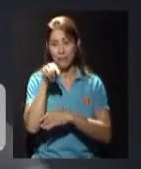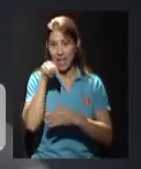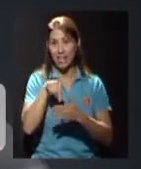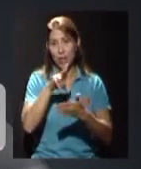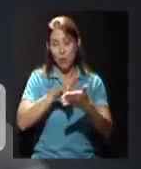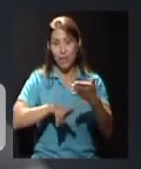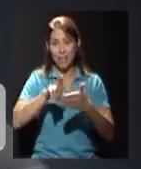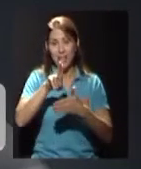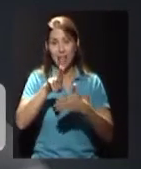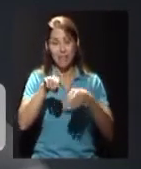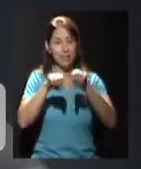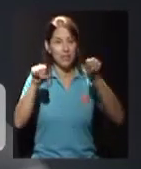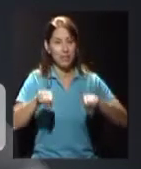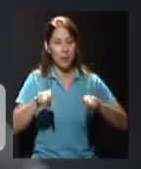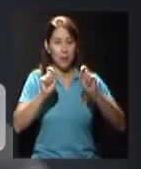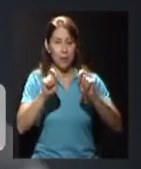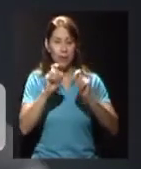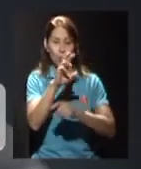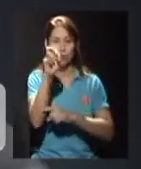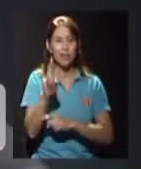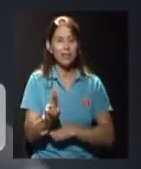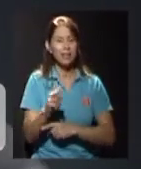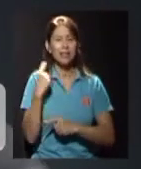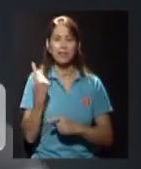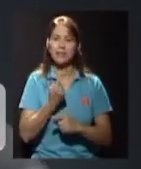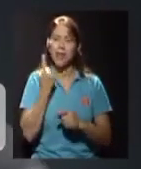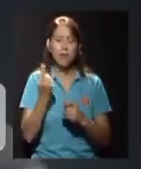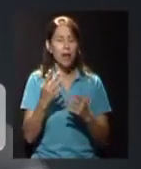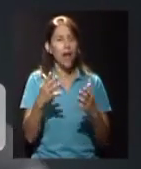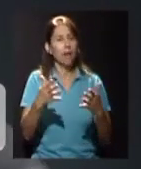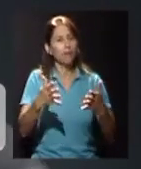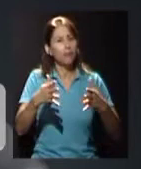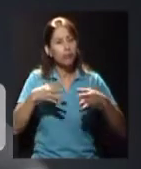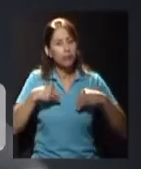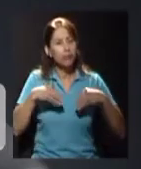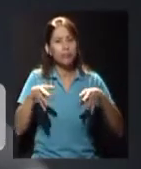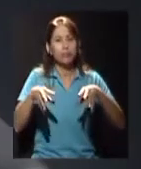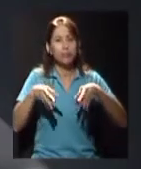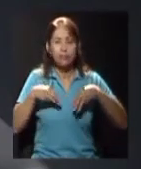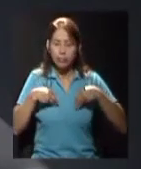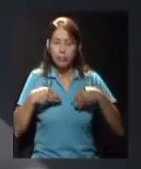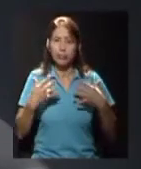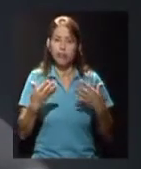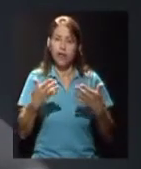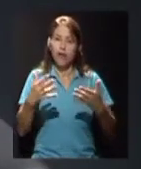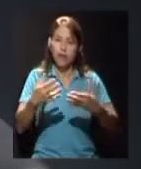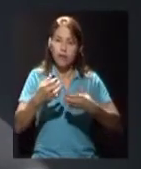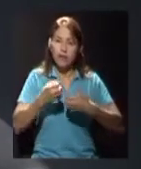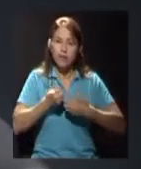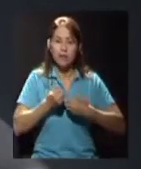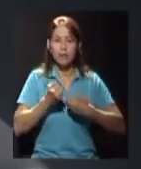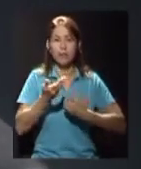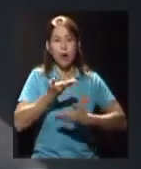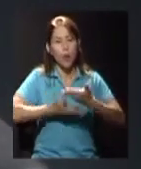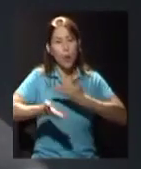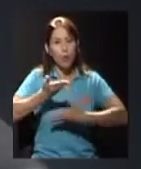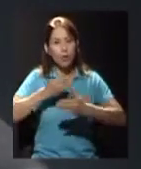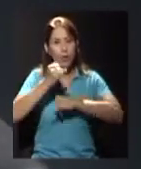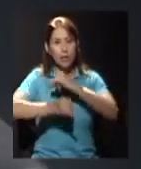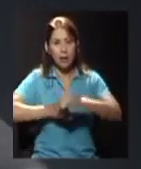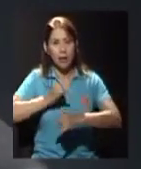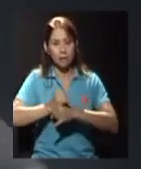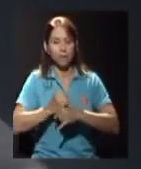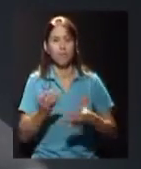el sistema educativo costarricense ha sido muy receptivo de la colaboración internacional